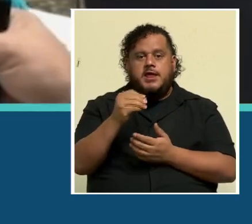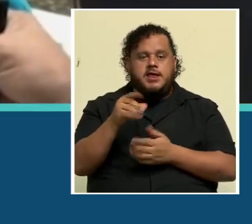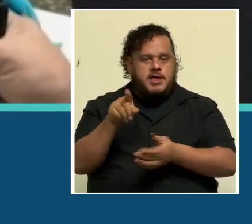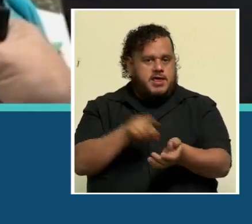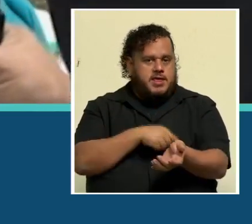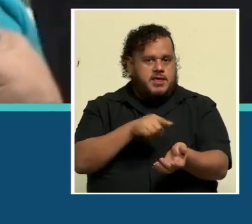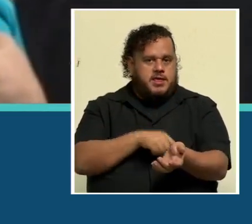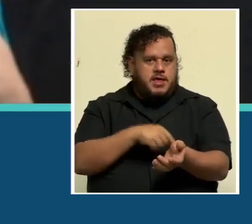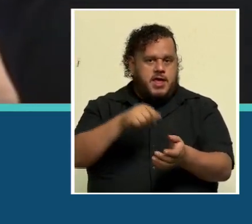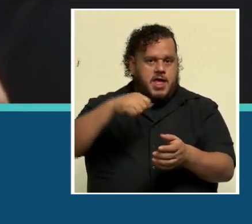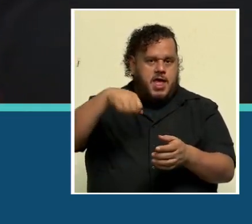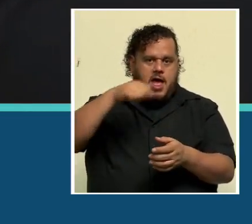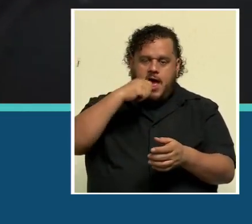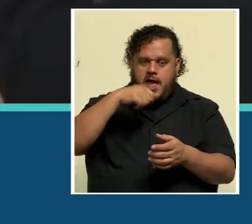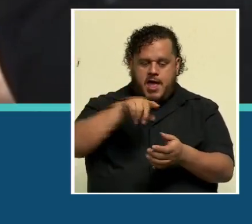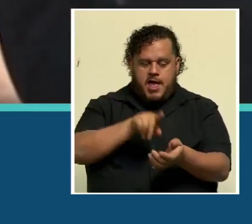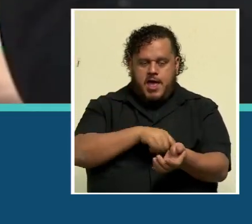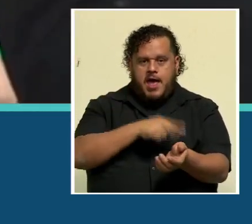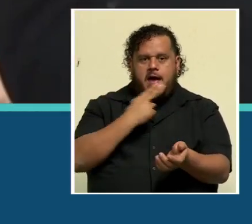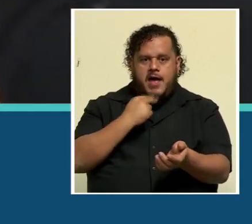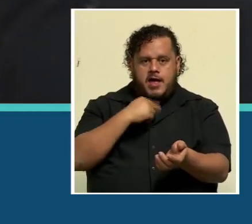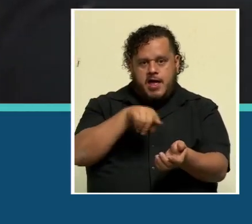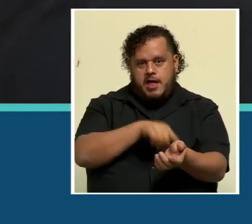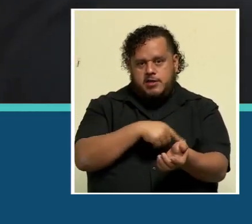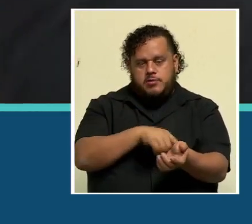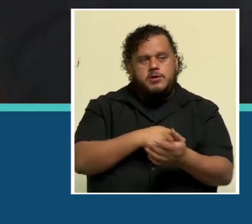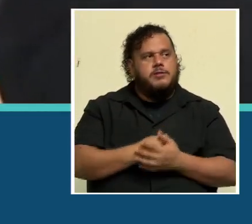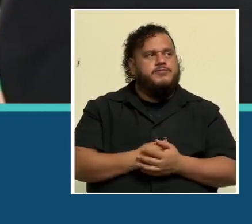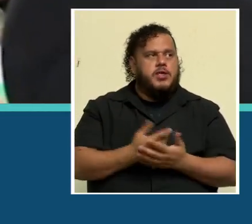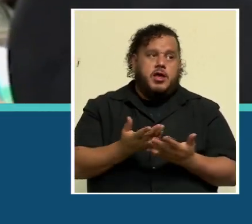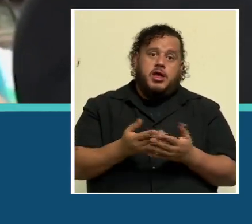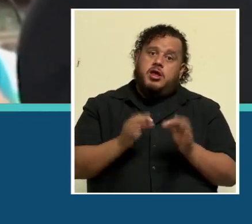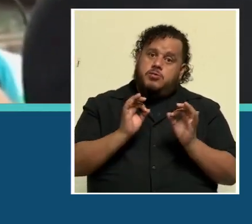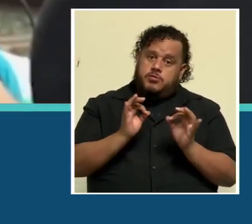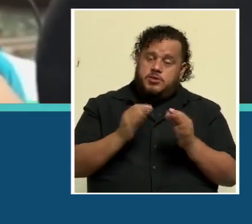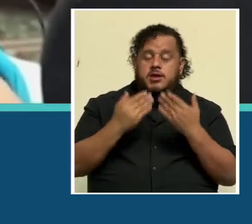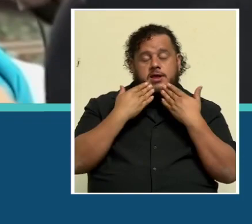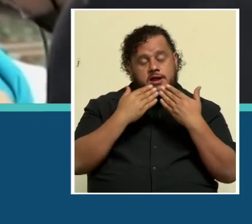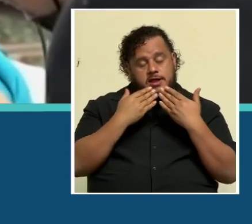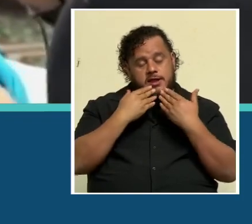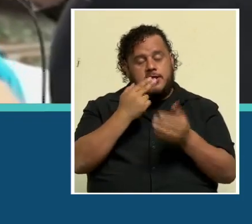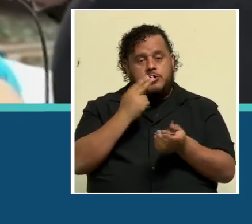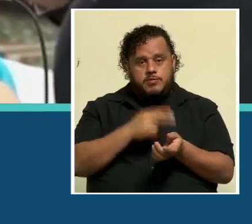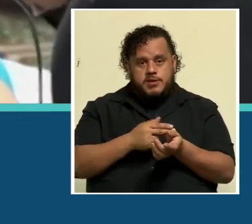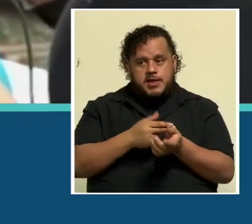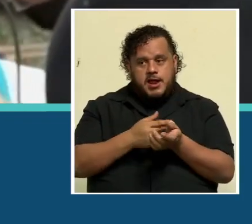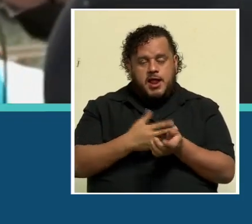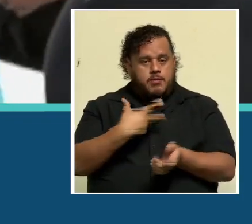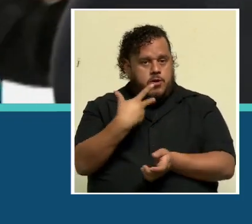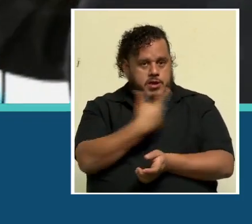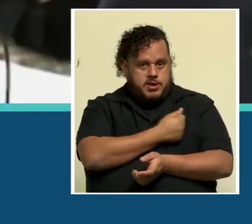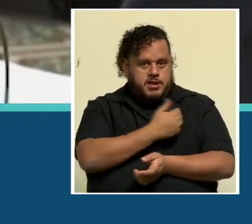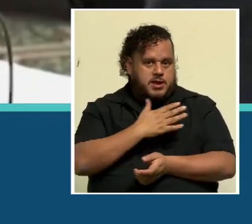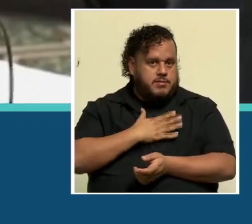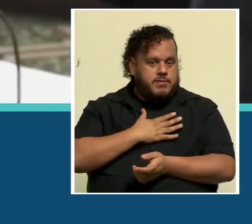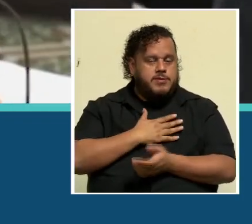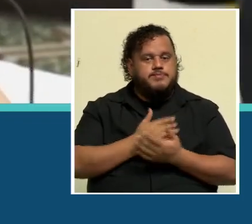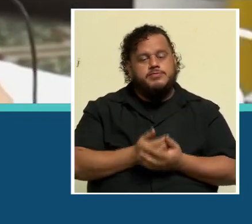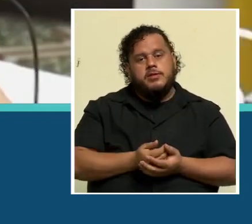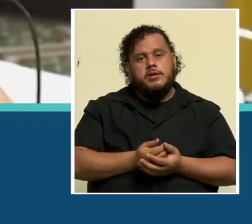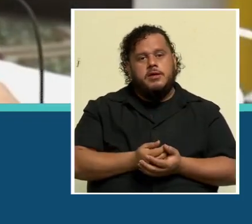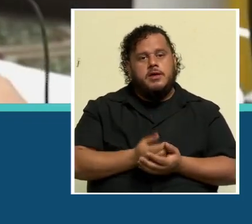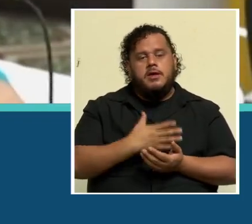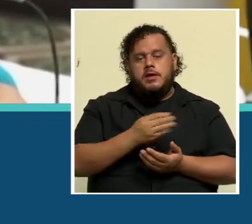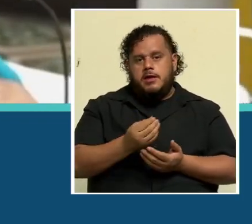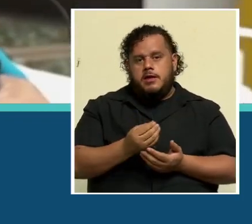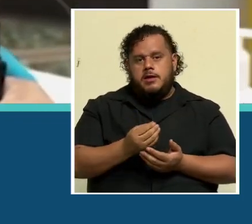Me sentí muy bien y gracias al hospital por ponerme la vacuna y